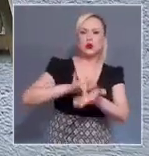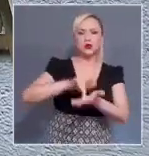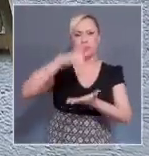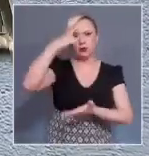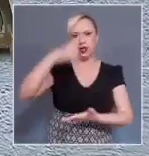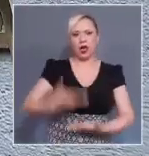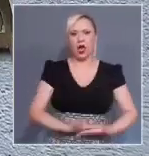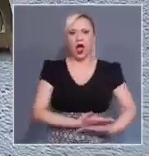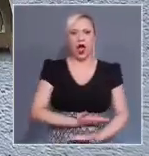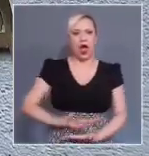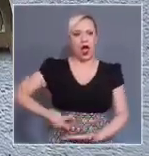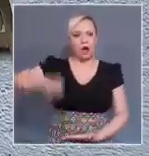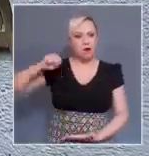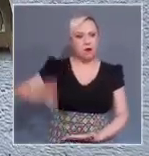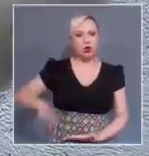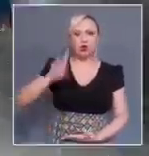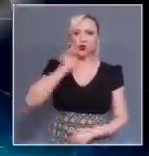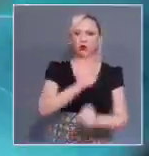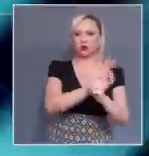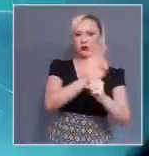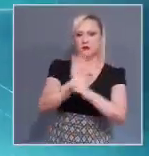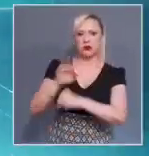manera libre y segura.